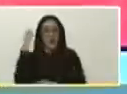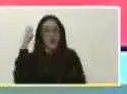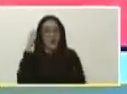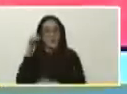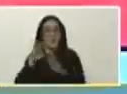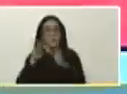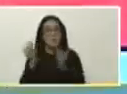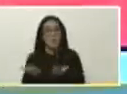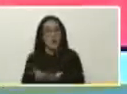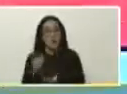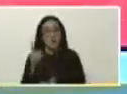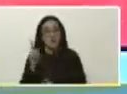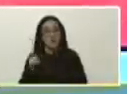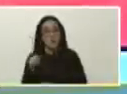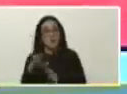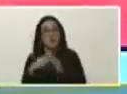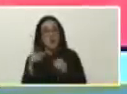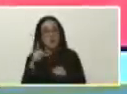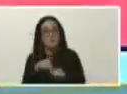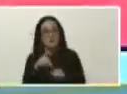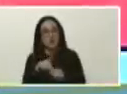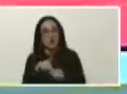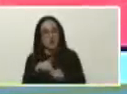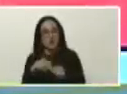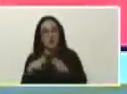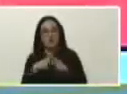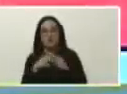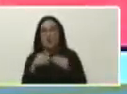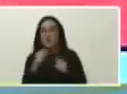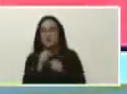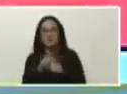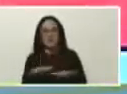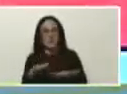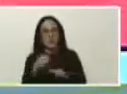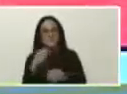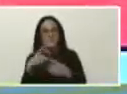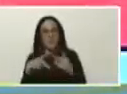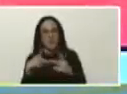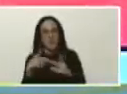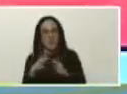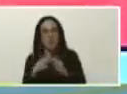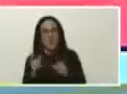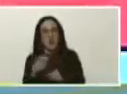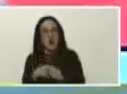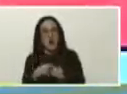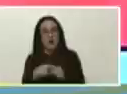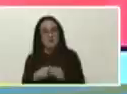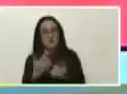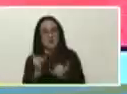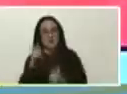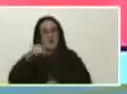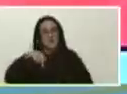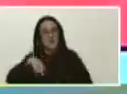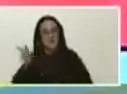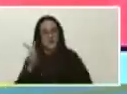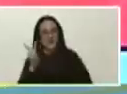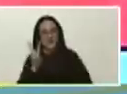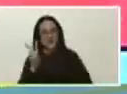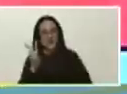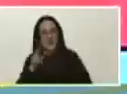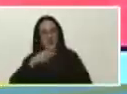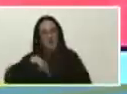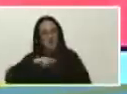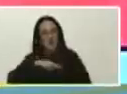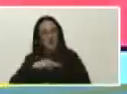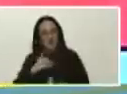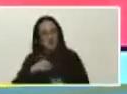del mundo, todo ese petróleo, todos esos productos refinados y todo el gas está en Venezuela y nosotros